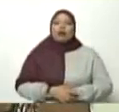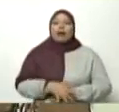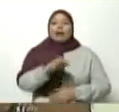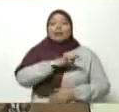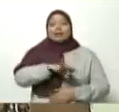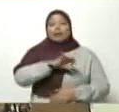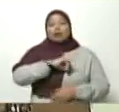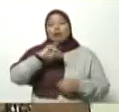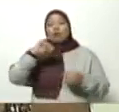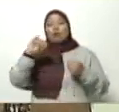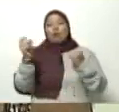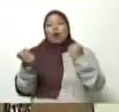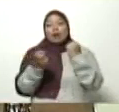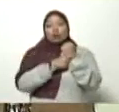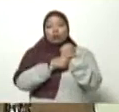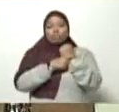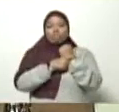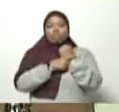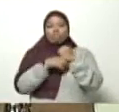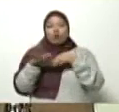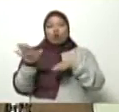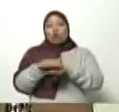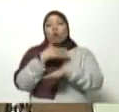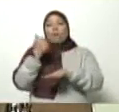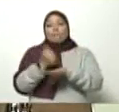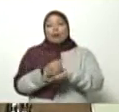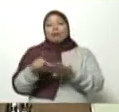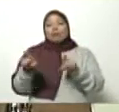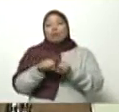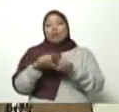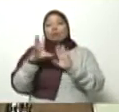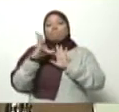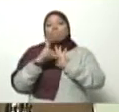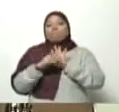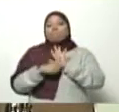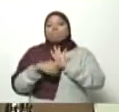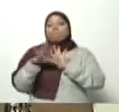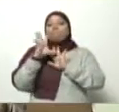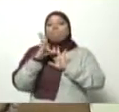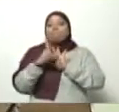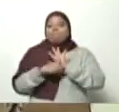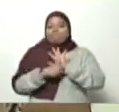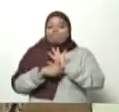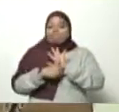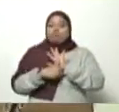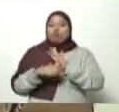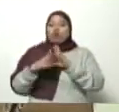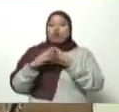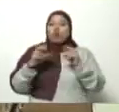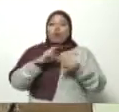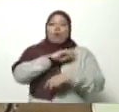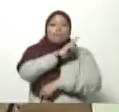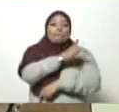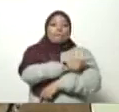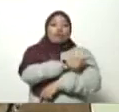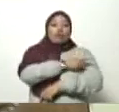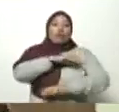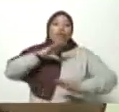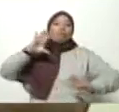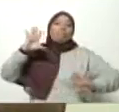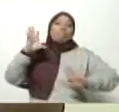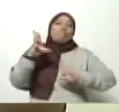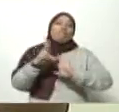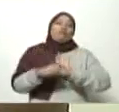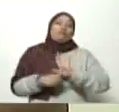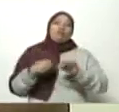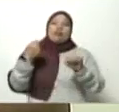Juan Guaidó, alias Juanito Limaña. Le dieron todo el poder, todo el dinero y destrozó. Pareciera